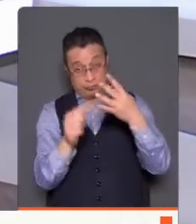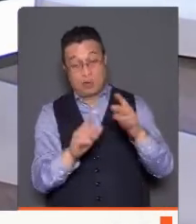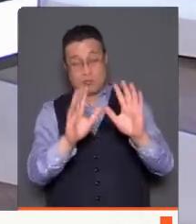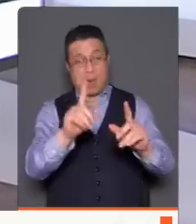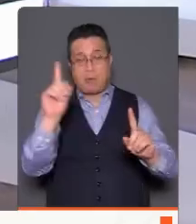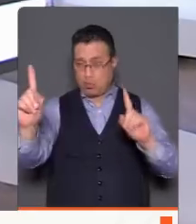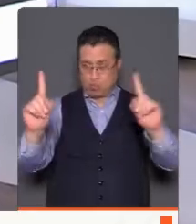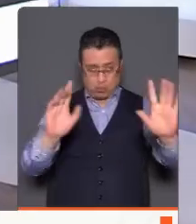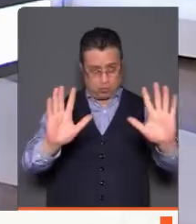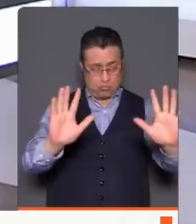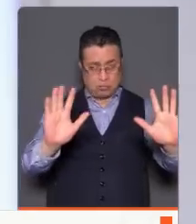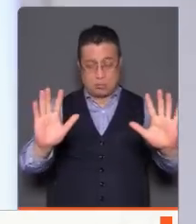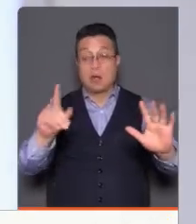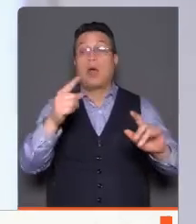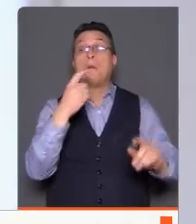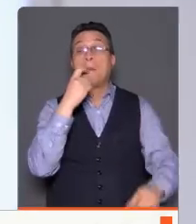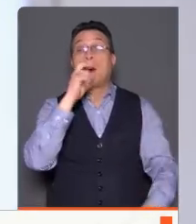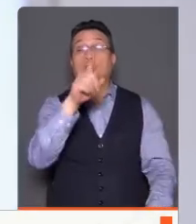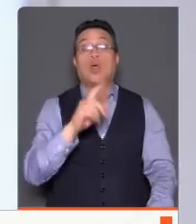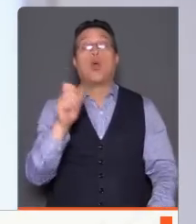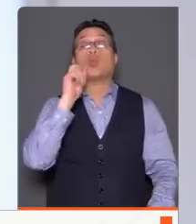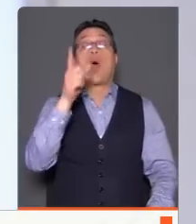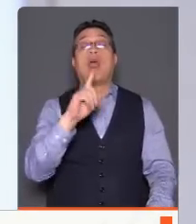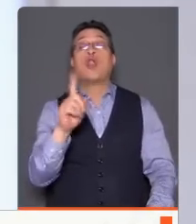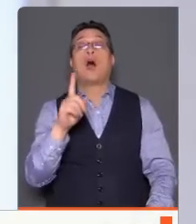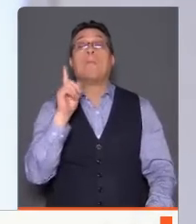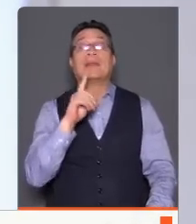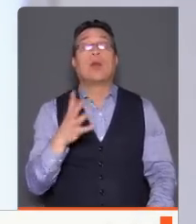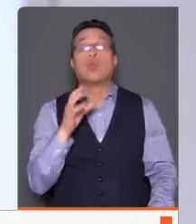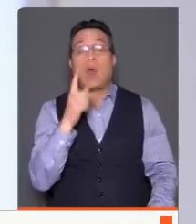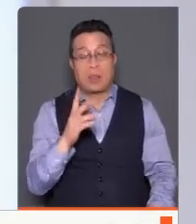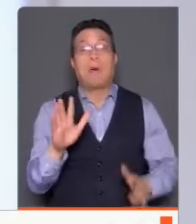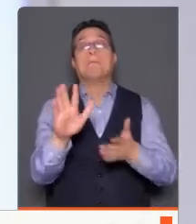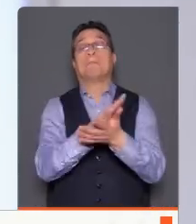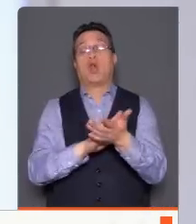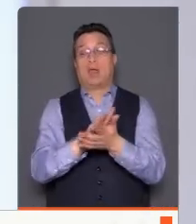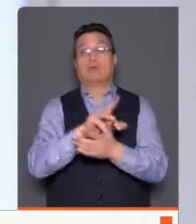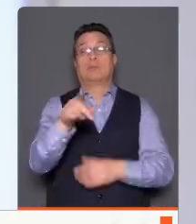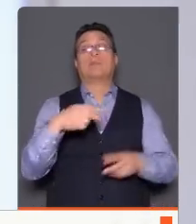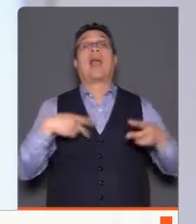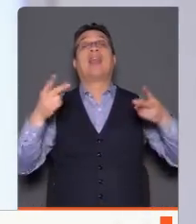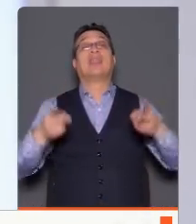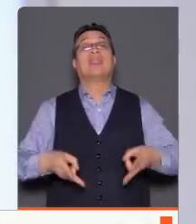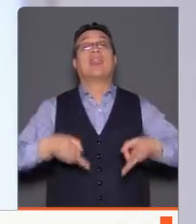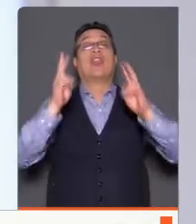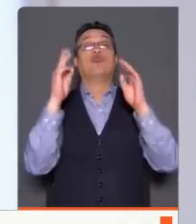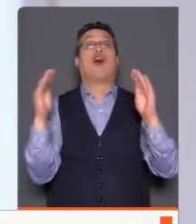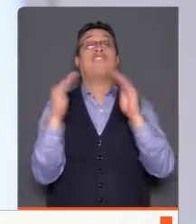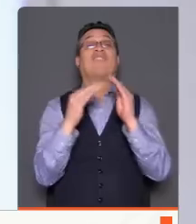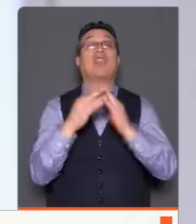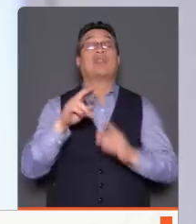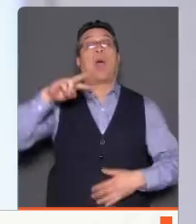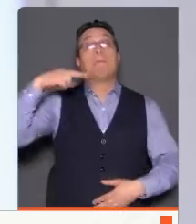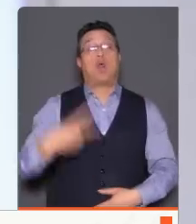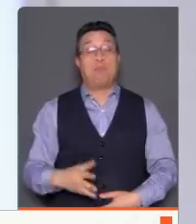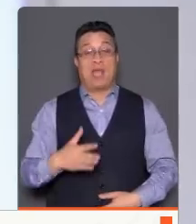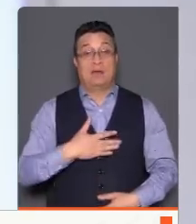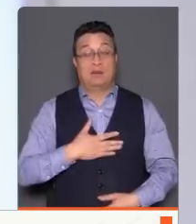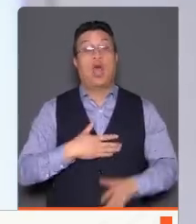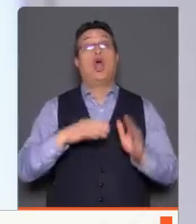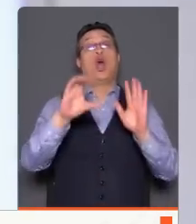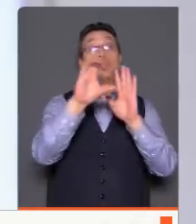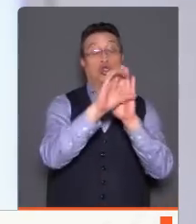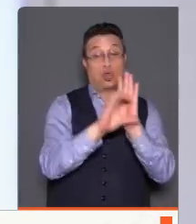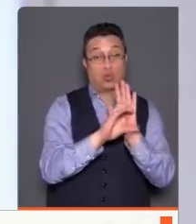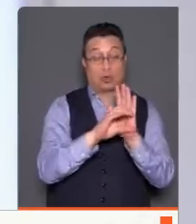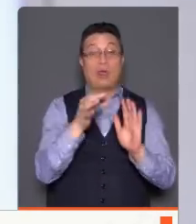Me acabas de hacer una pregunta. ¿Cuáles no son ciertas? Por ejemplo, el derecho a la vivienda propia. La Constitución establece,